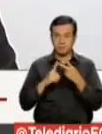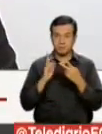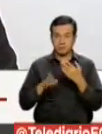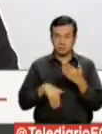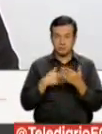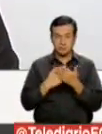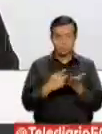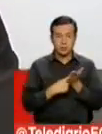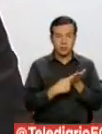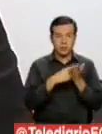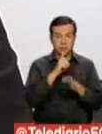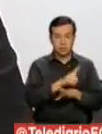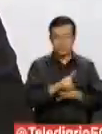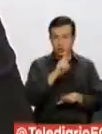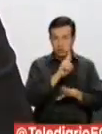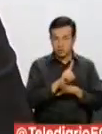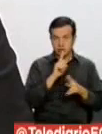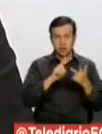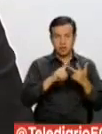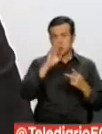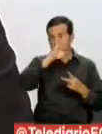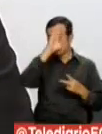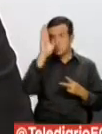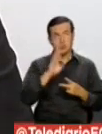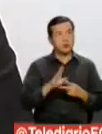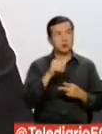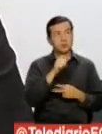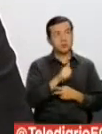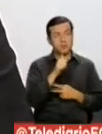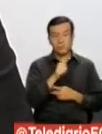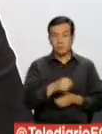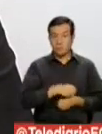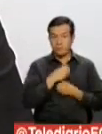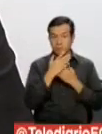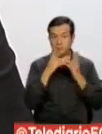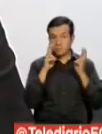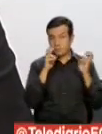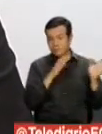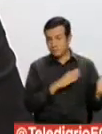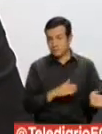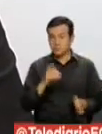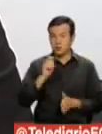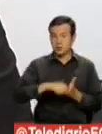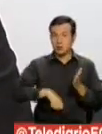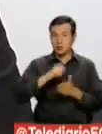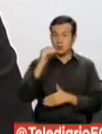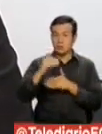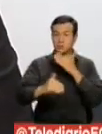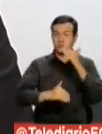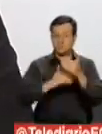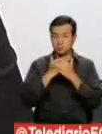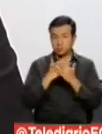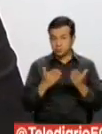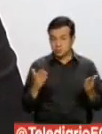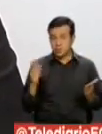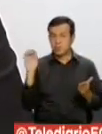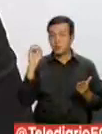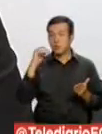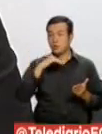comparecido a una reunión de directorio, jamás de forma directa o explícita con relación a la autorización de un proceso o